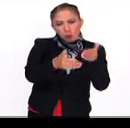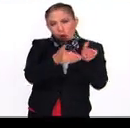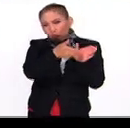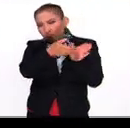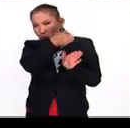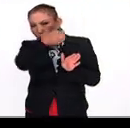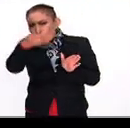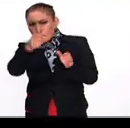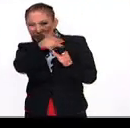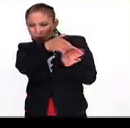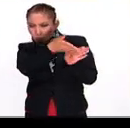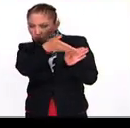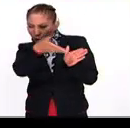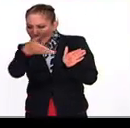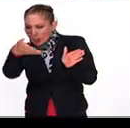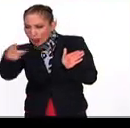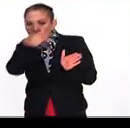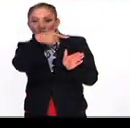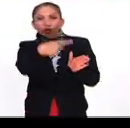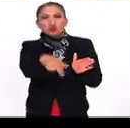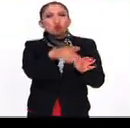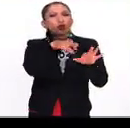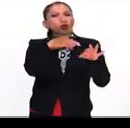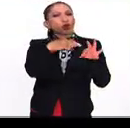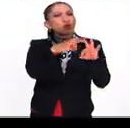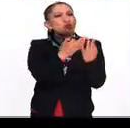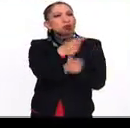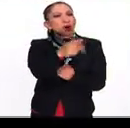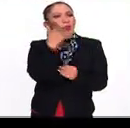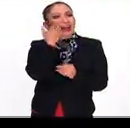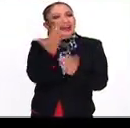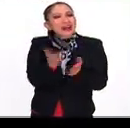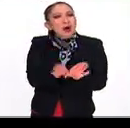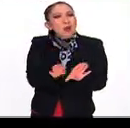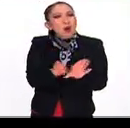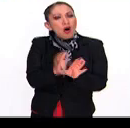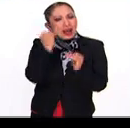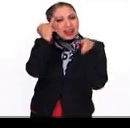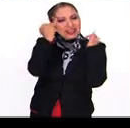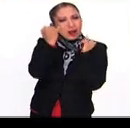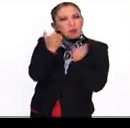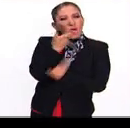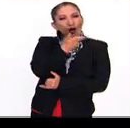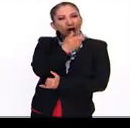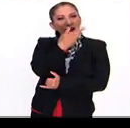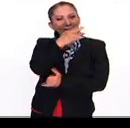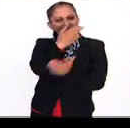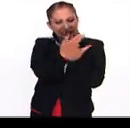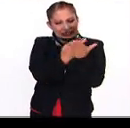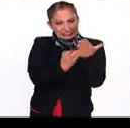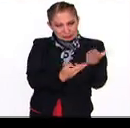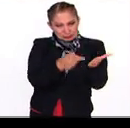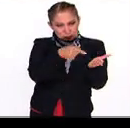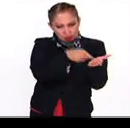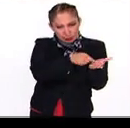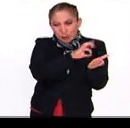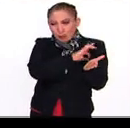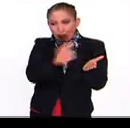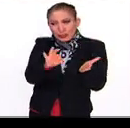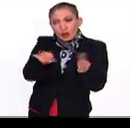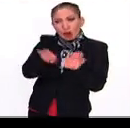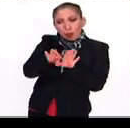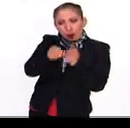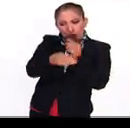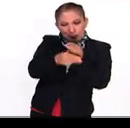lineal de las posibilidades que encerraba tratar de empujar la noción de la gráfica hacia posibilidades